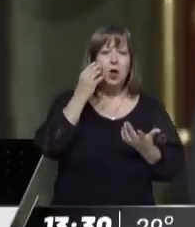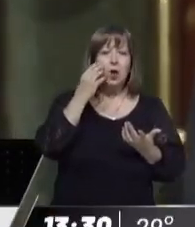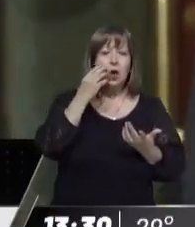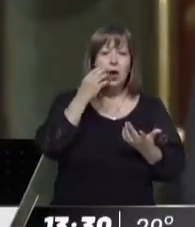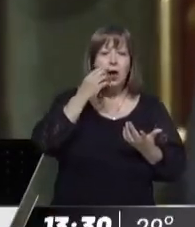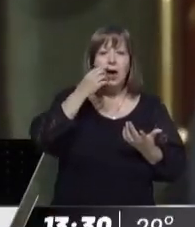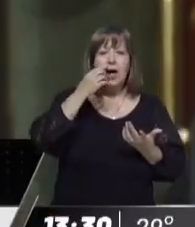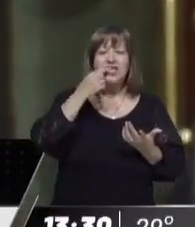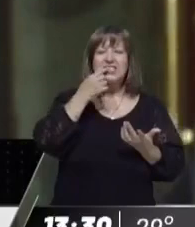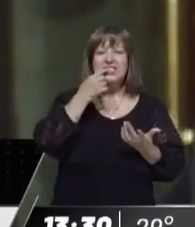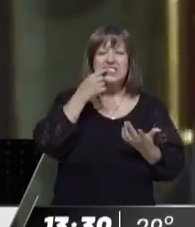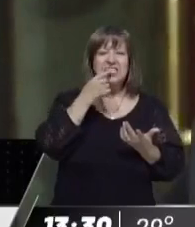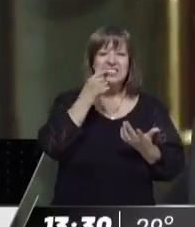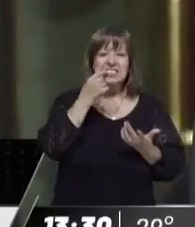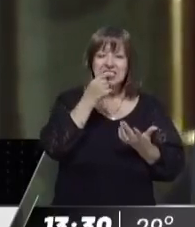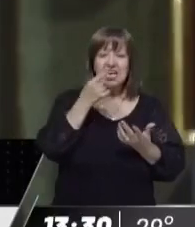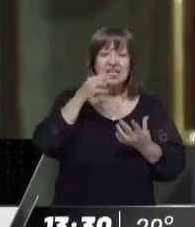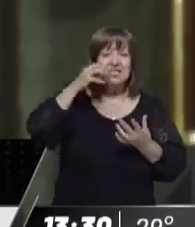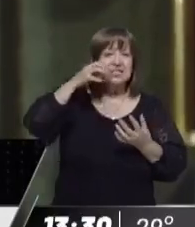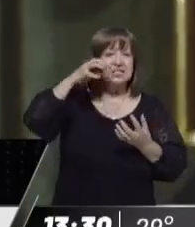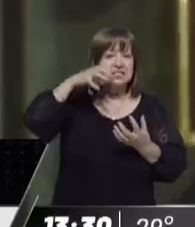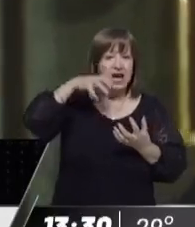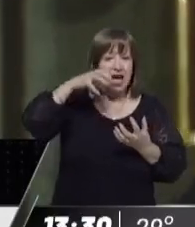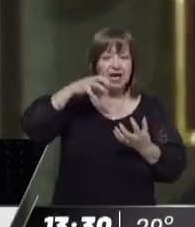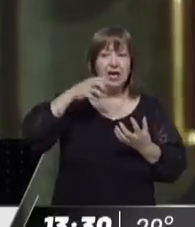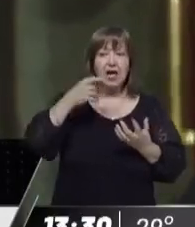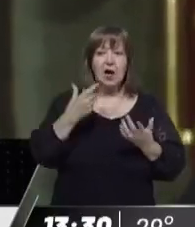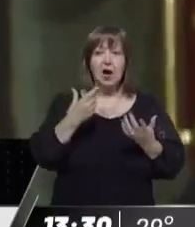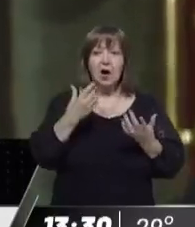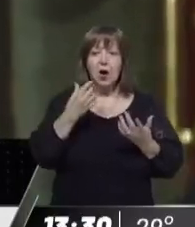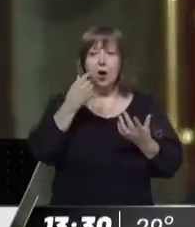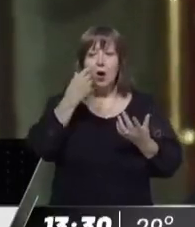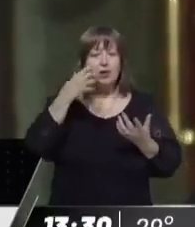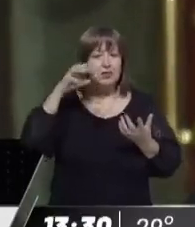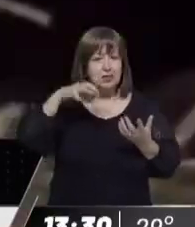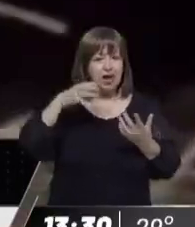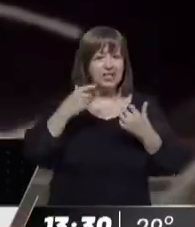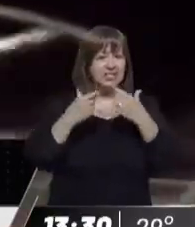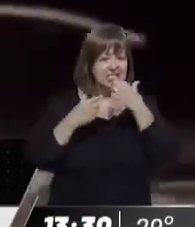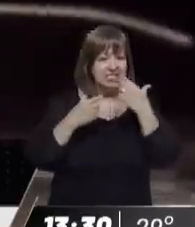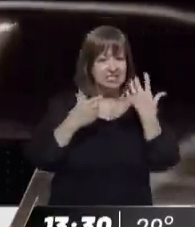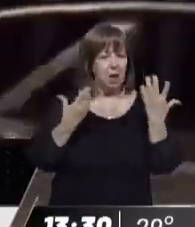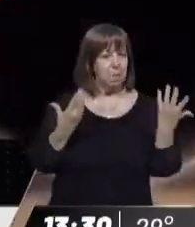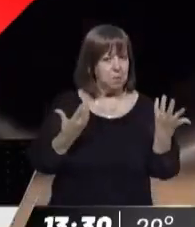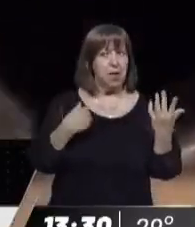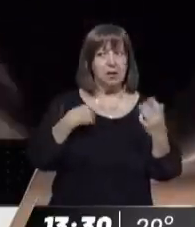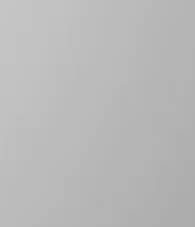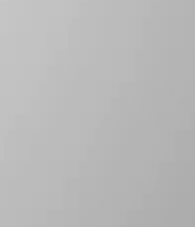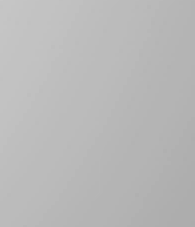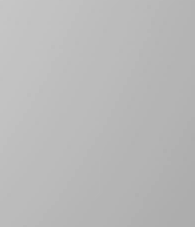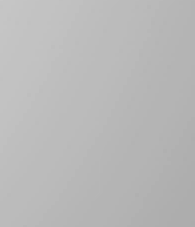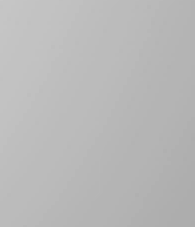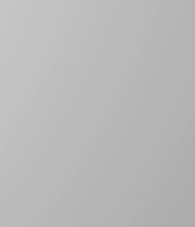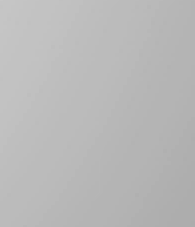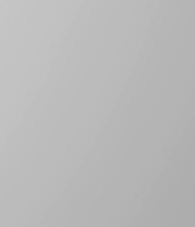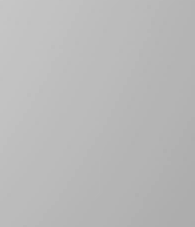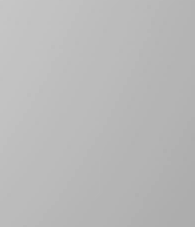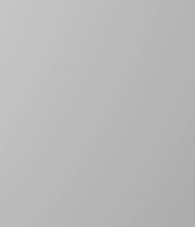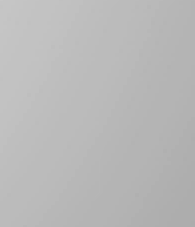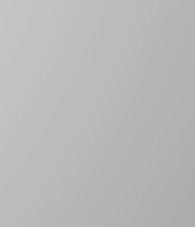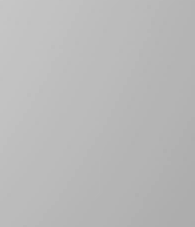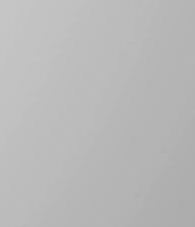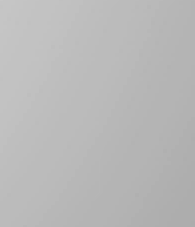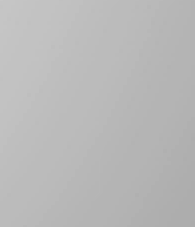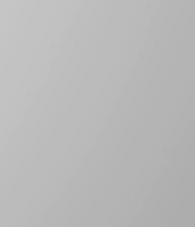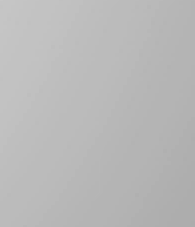el sangrado de las encías, o algún otro tipo de sangrado más grave, debe consultar inmediatamente al médico.